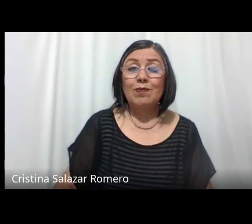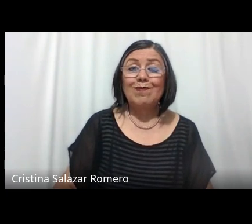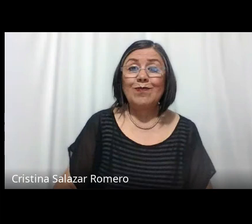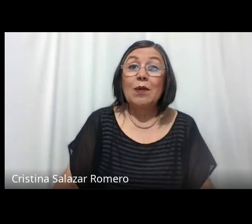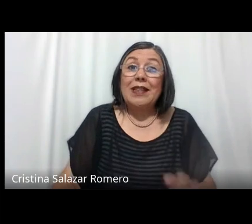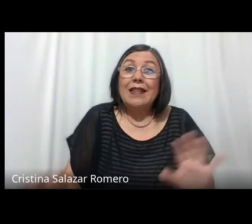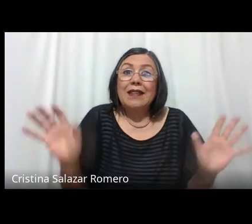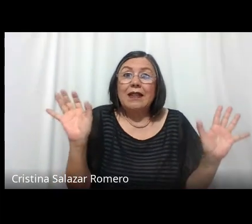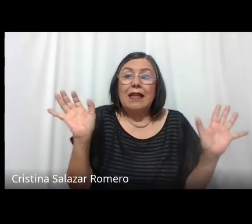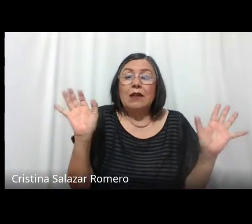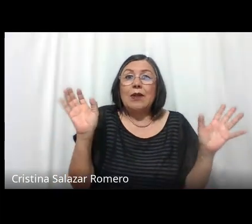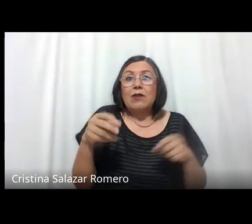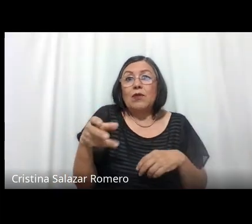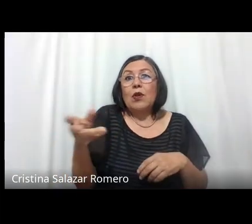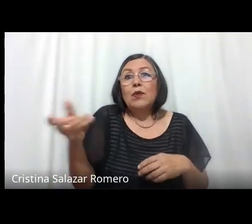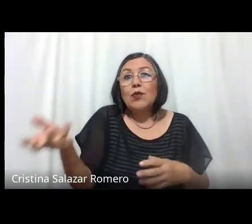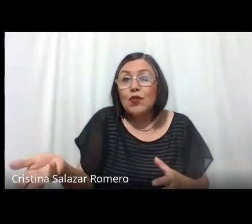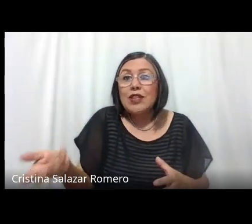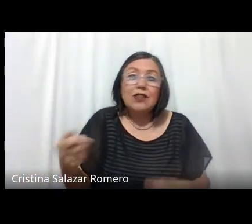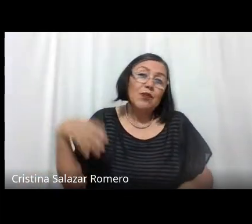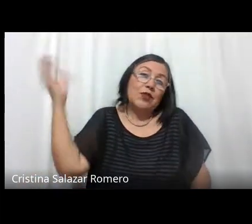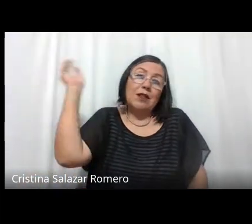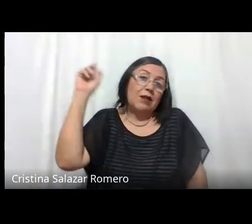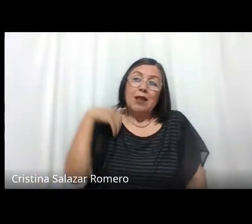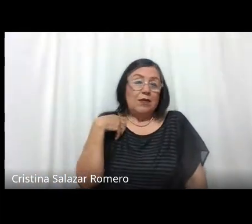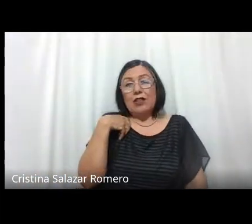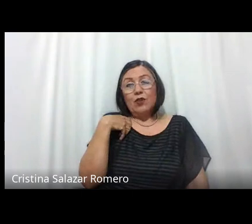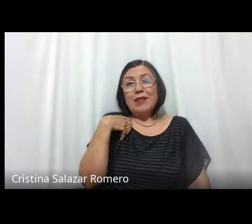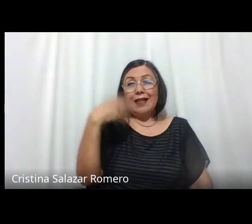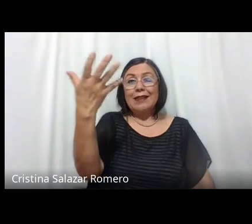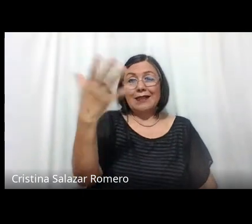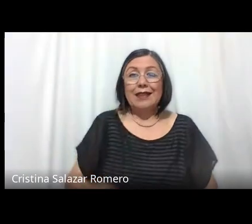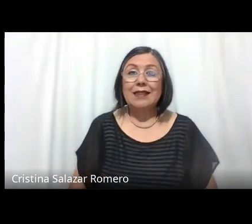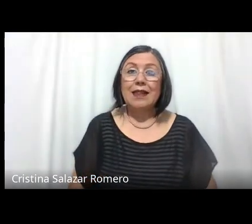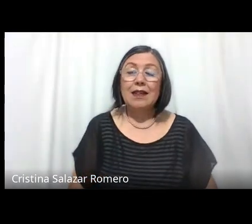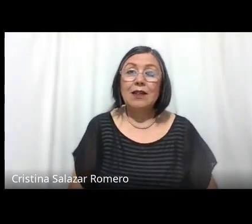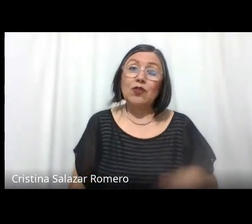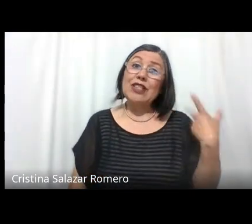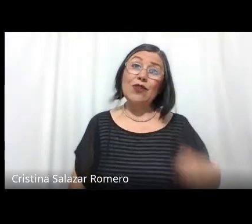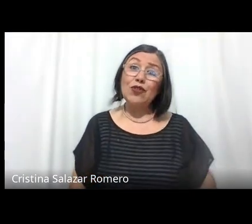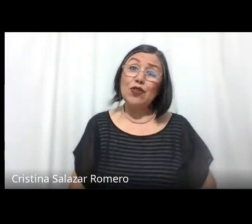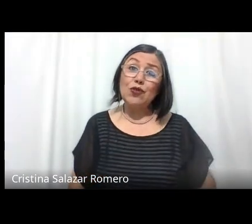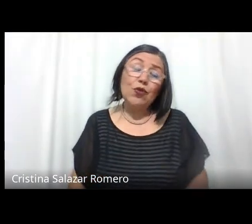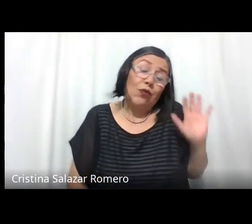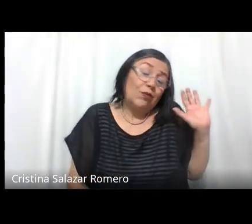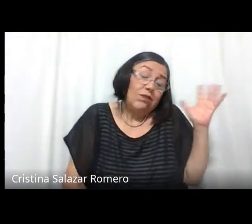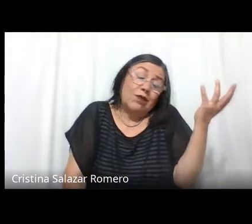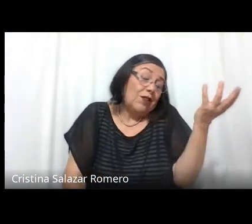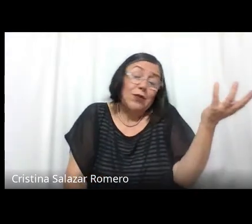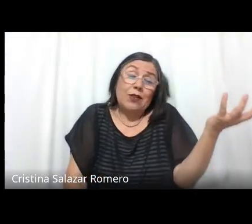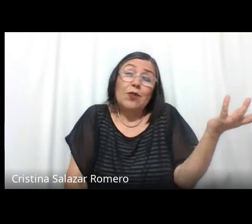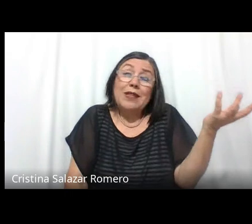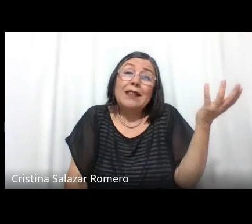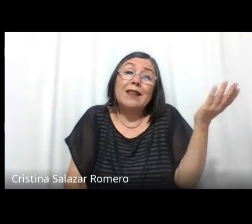su habilidad en alguna mano. A lo mejor algunos son diestros, pues dice, mi mano dominante es la derecha. Otros dicen, no, yo soy zurdo,